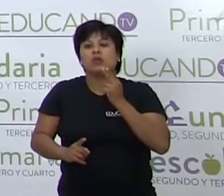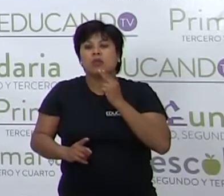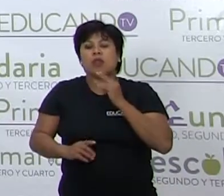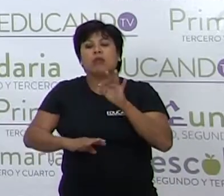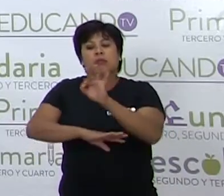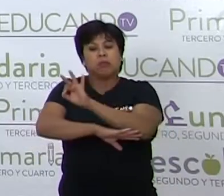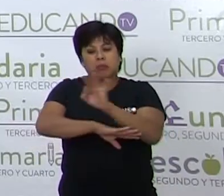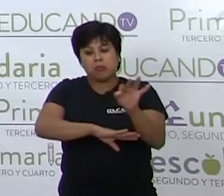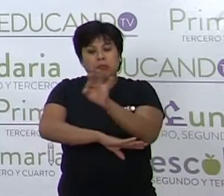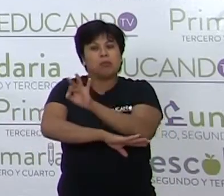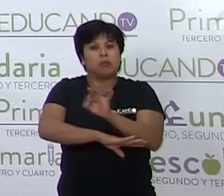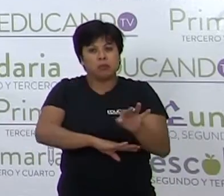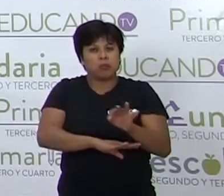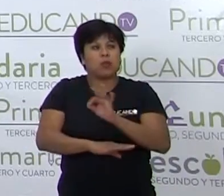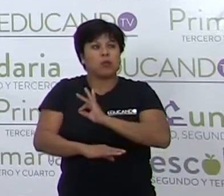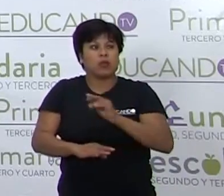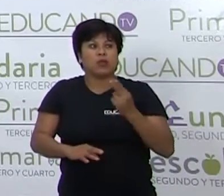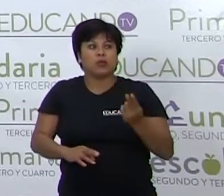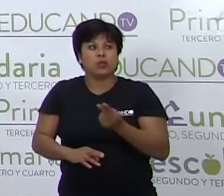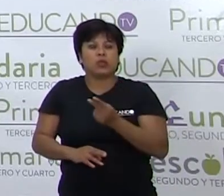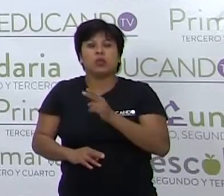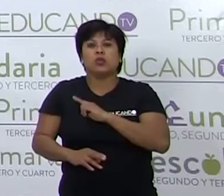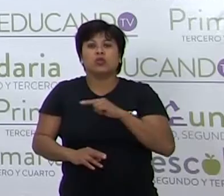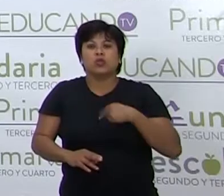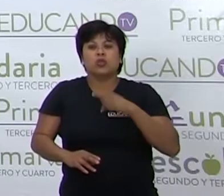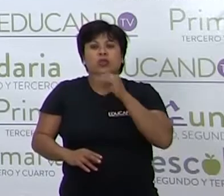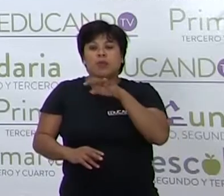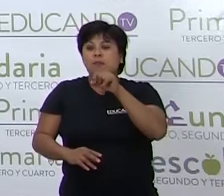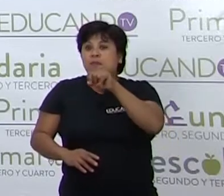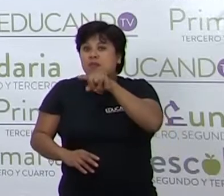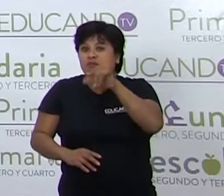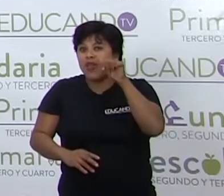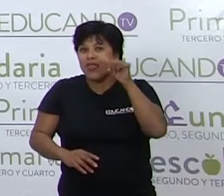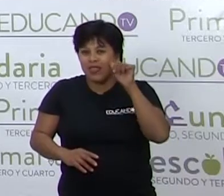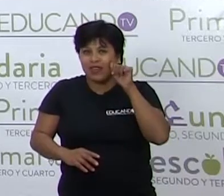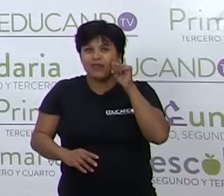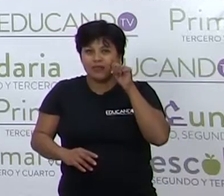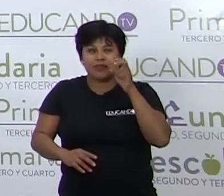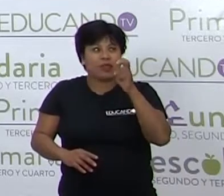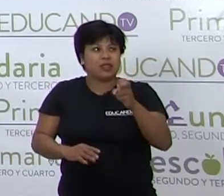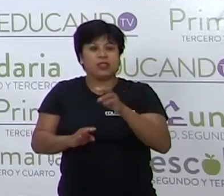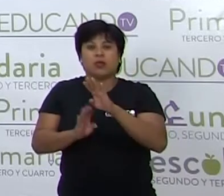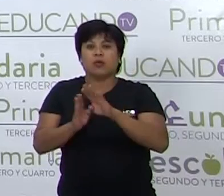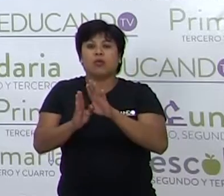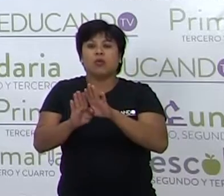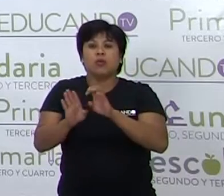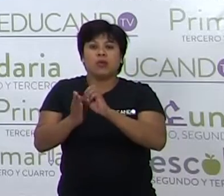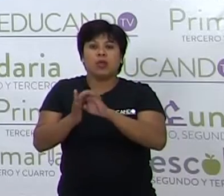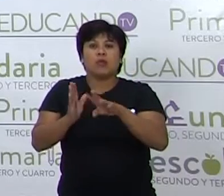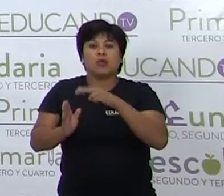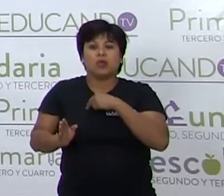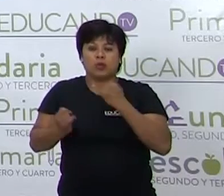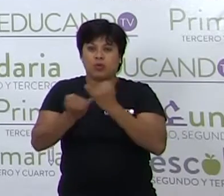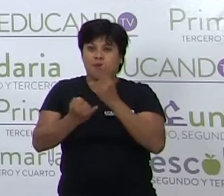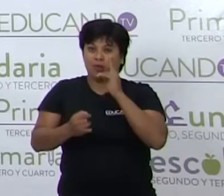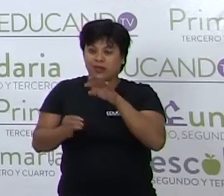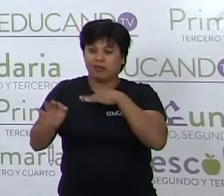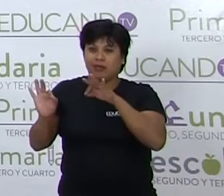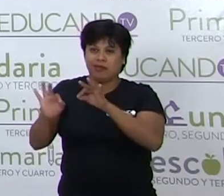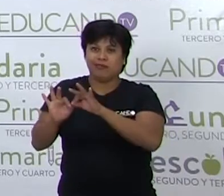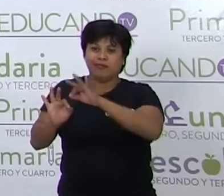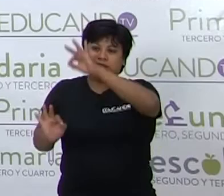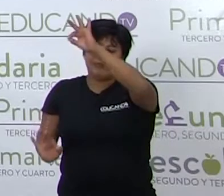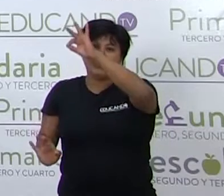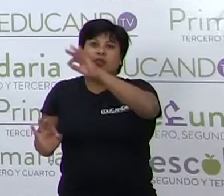perpendiculares de las que no seamos el día de ayer como esa y en este caso esta sería la altura que estaríamos